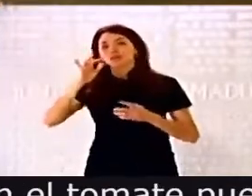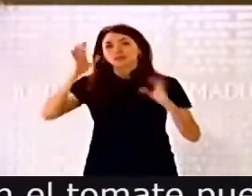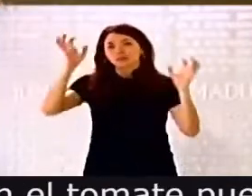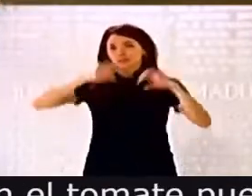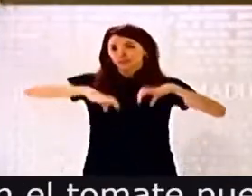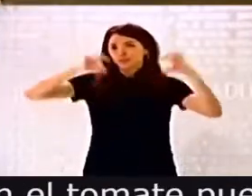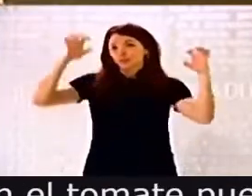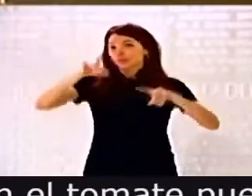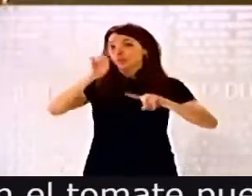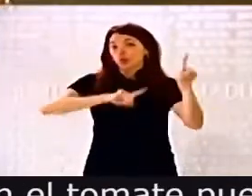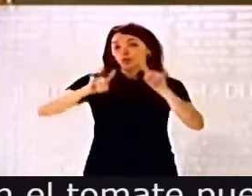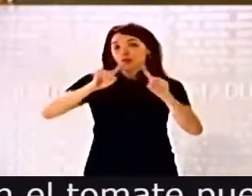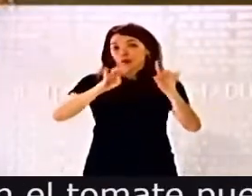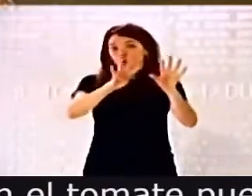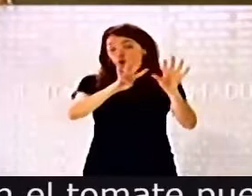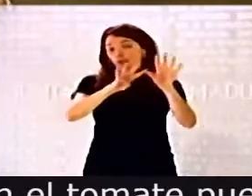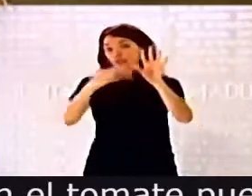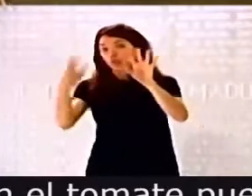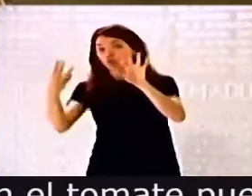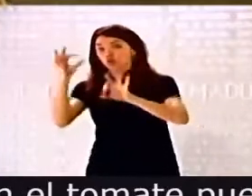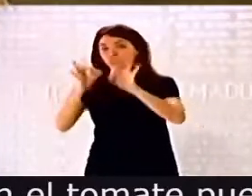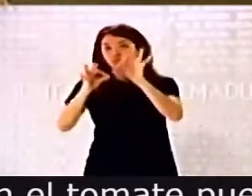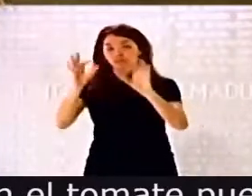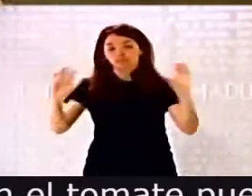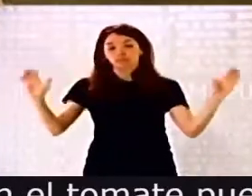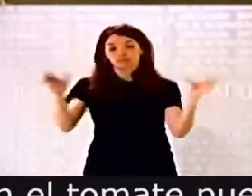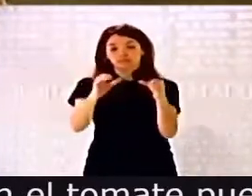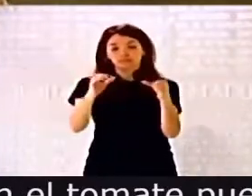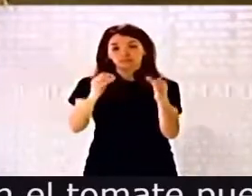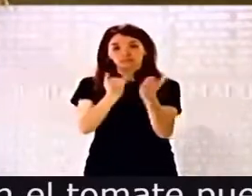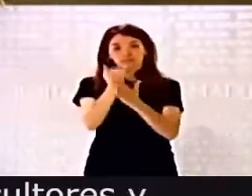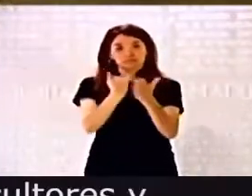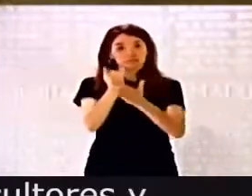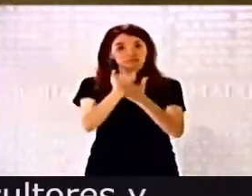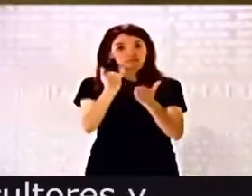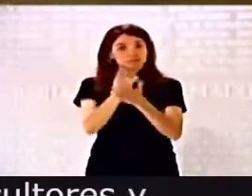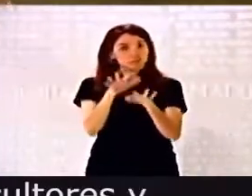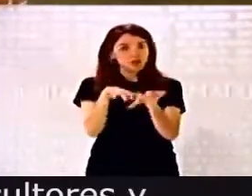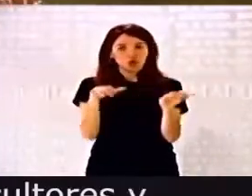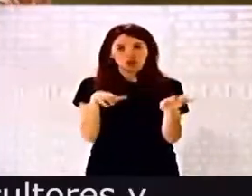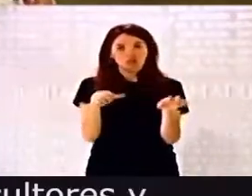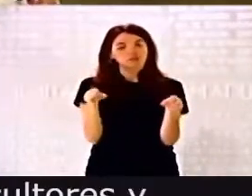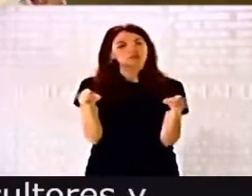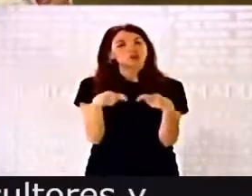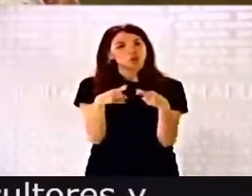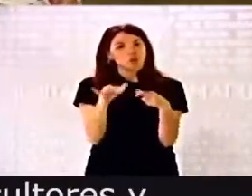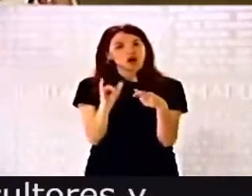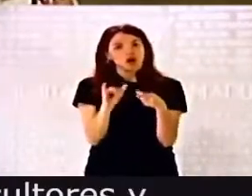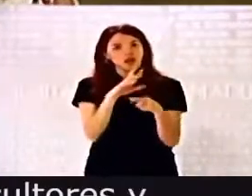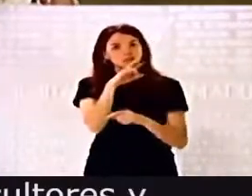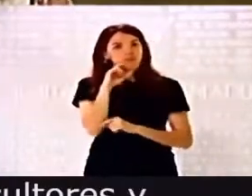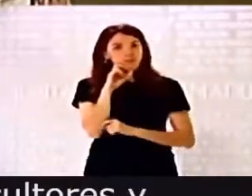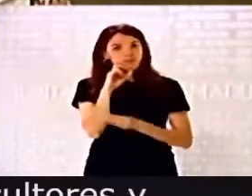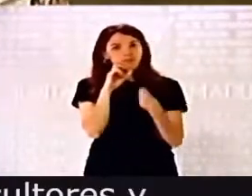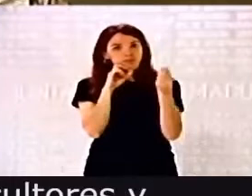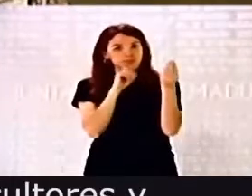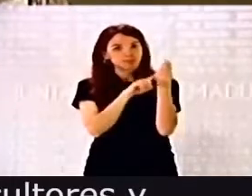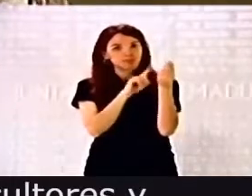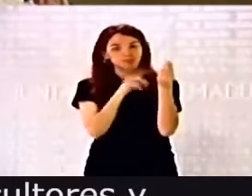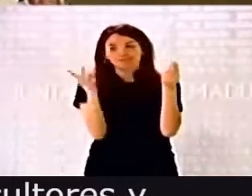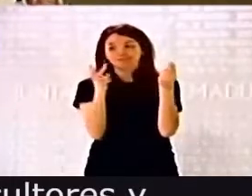el 98% de los agricultores y agricultoras del tomate tienen sus seguros agrarios. Esa es la